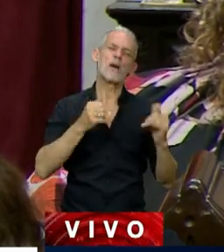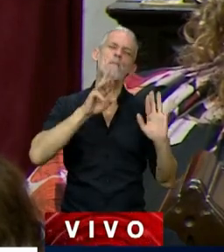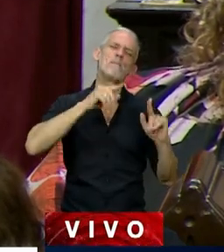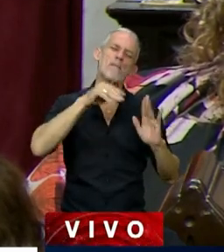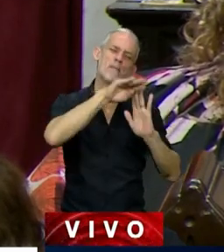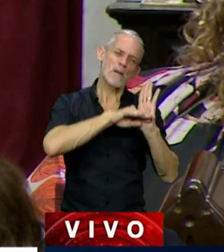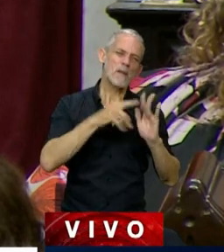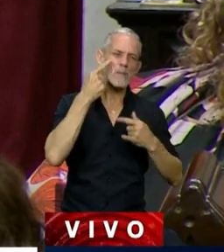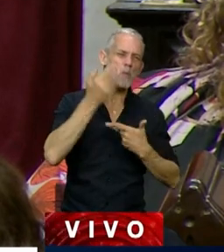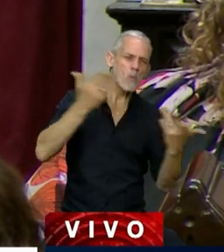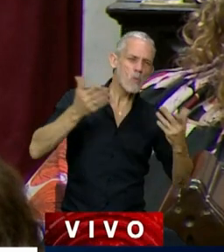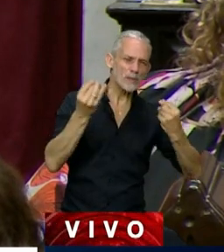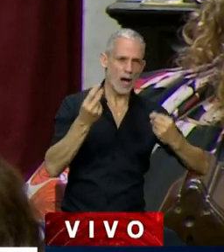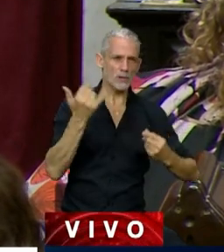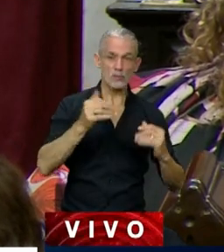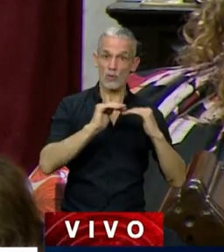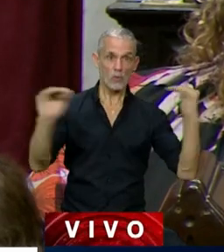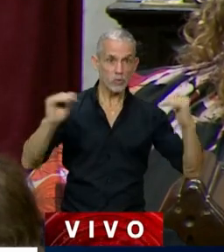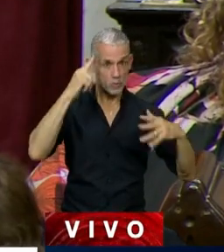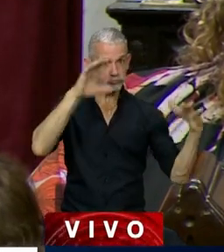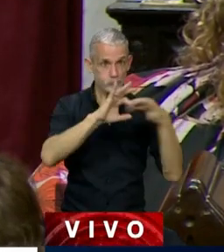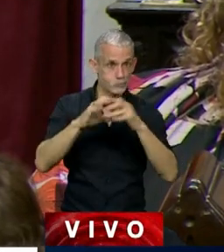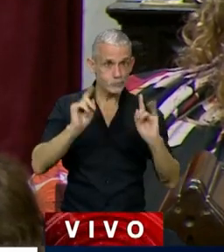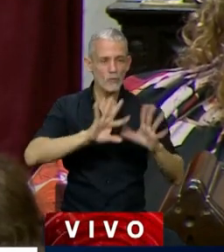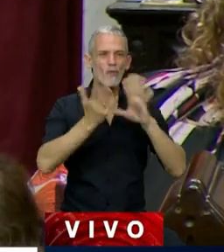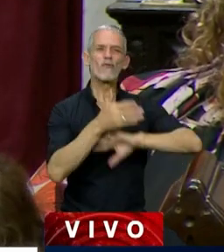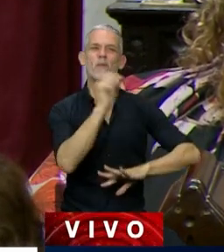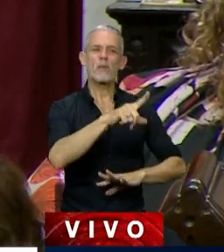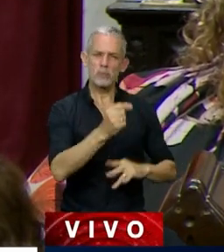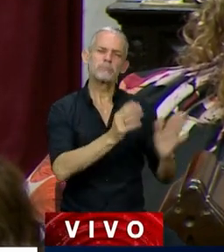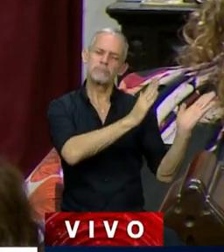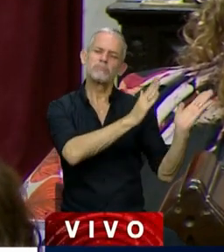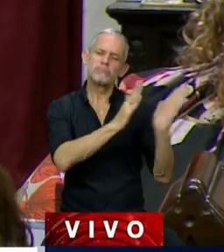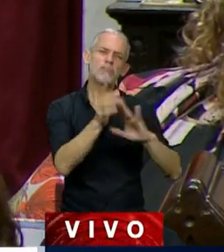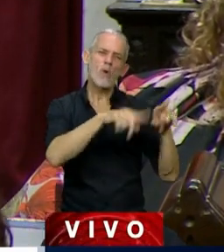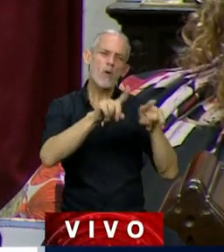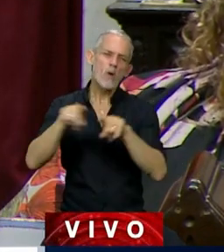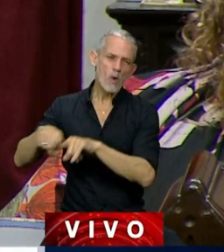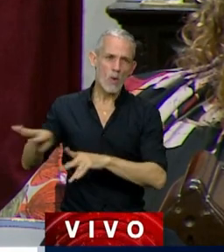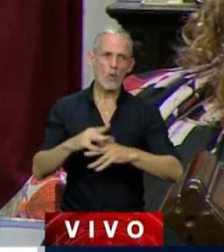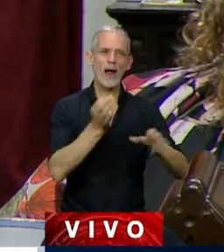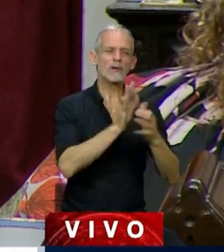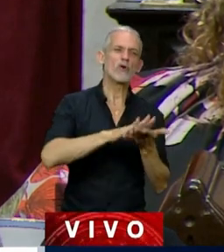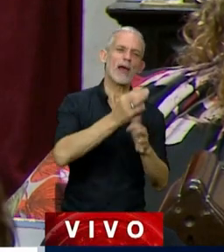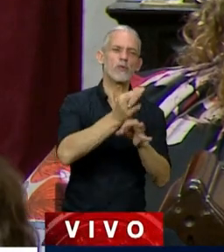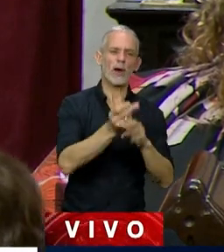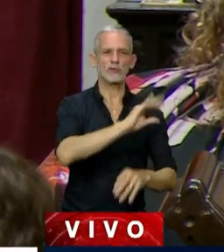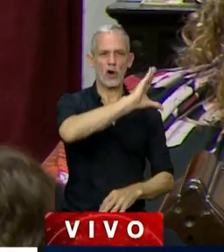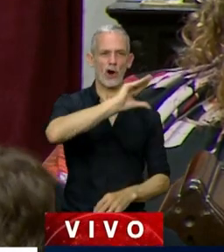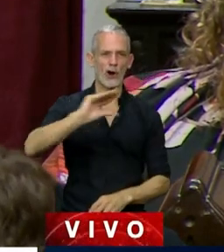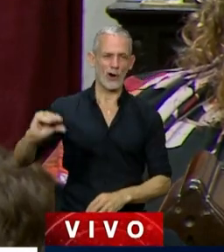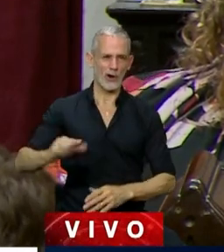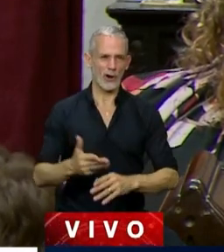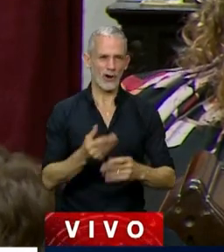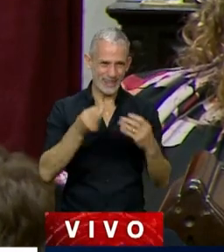política que muestra constancia y coherencia con lo que viene haciendo este gobierno en educación desde que